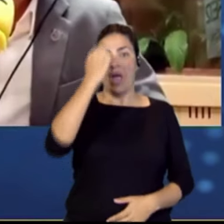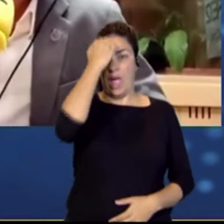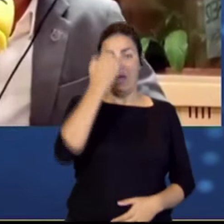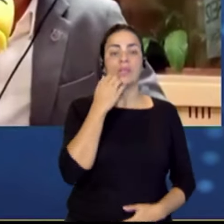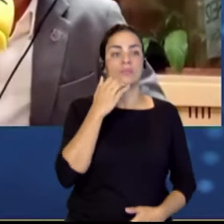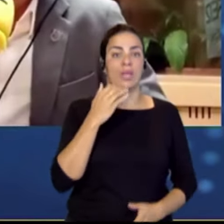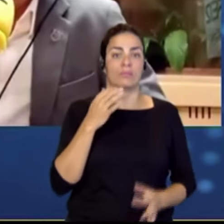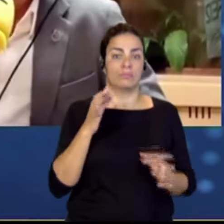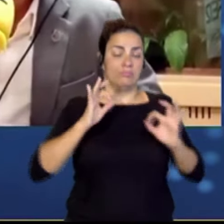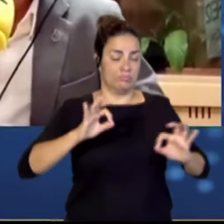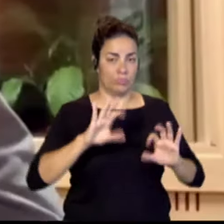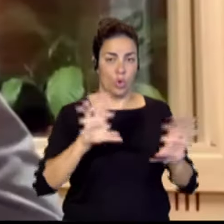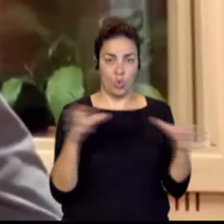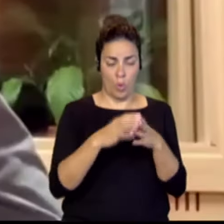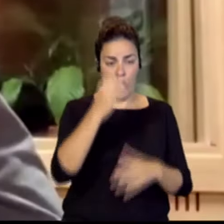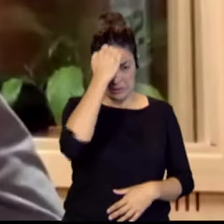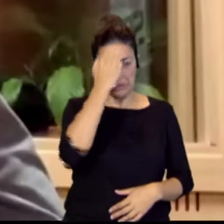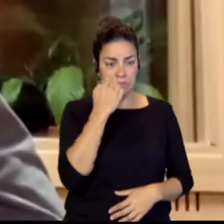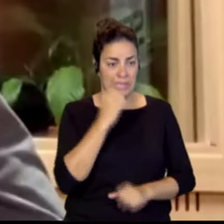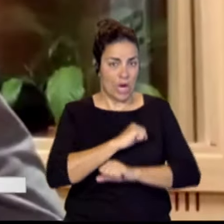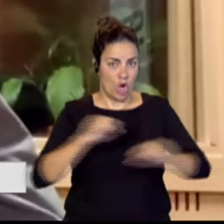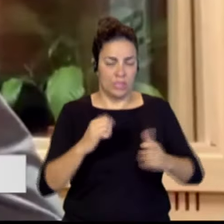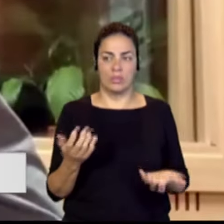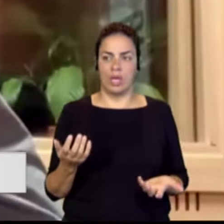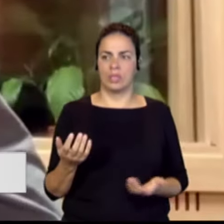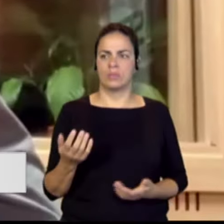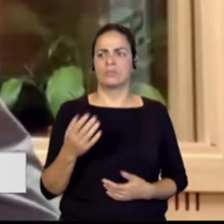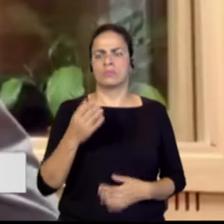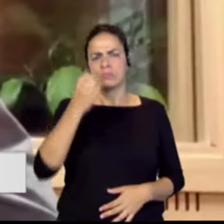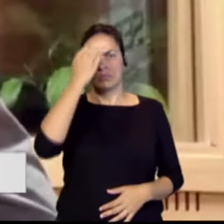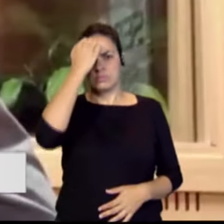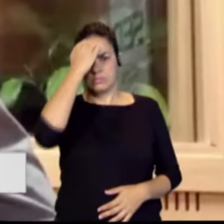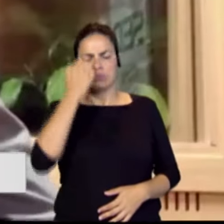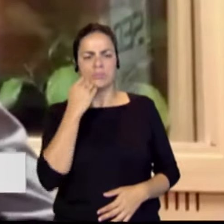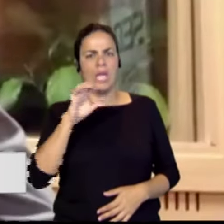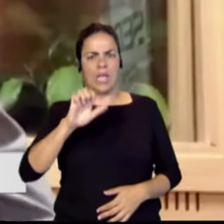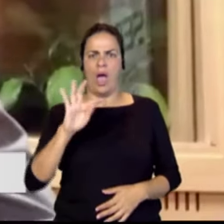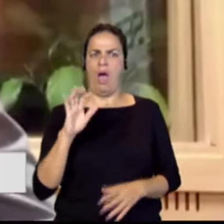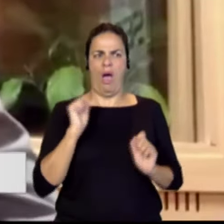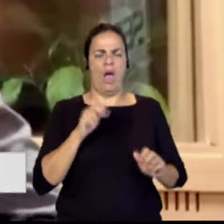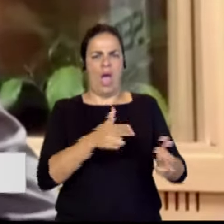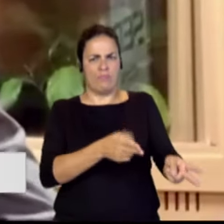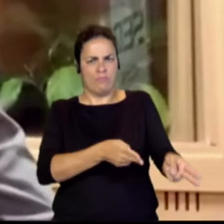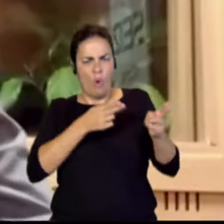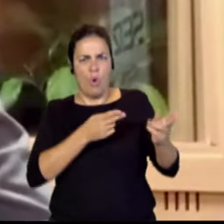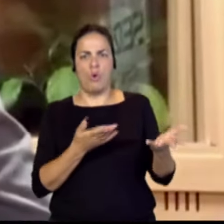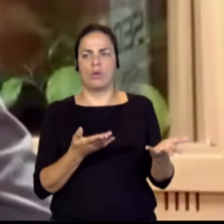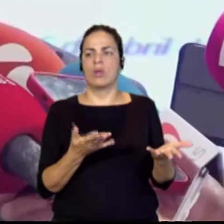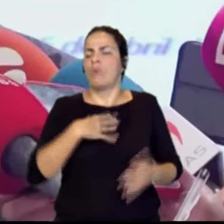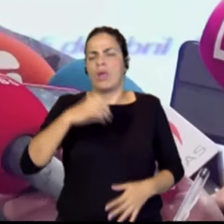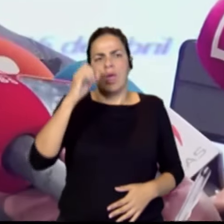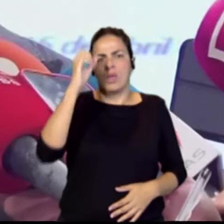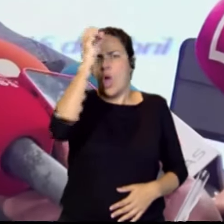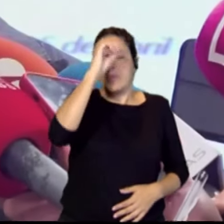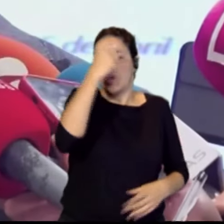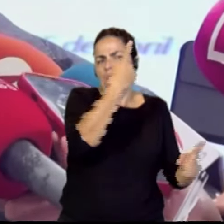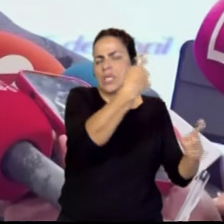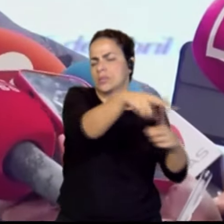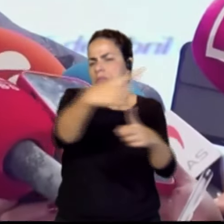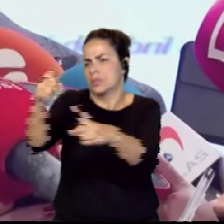grupo armado e bueno las consideraciones o las denominaciones pueden ser diversas que ya es hora